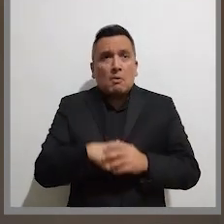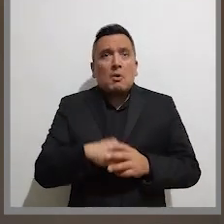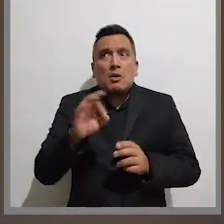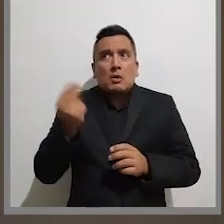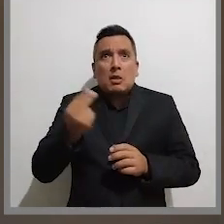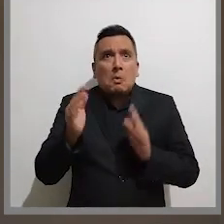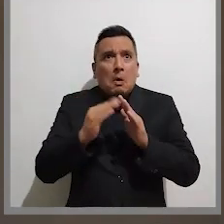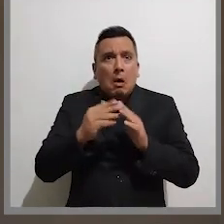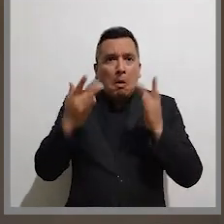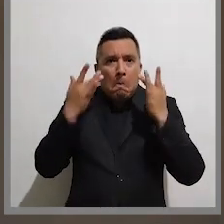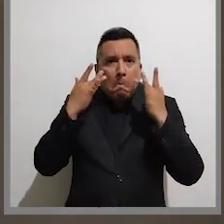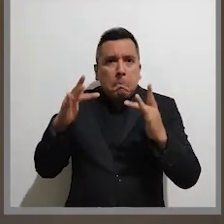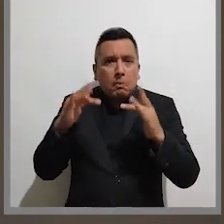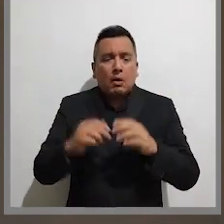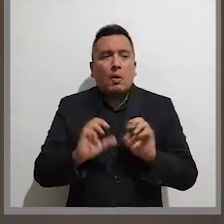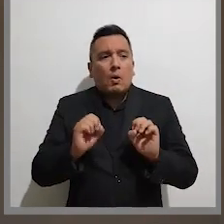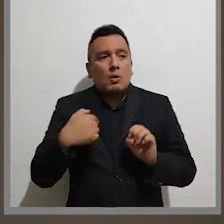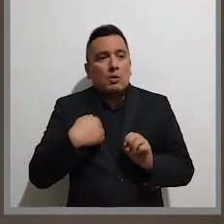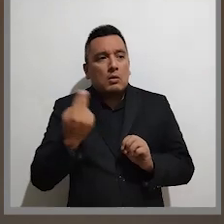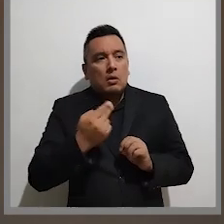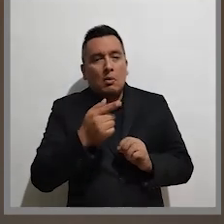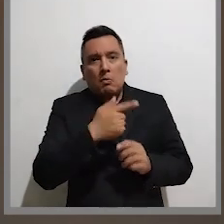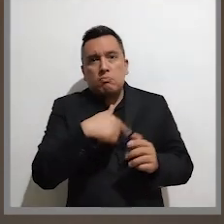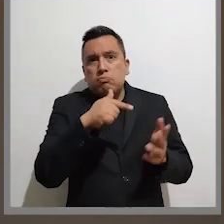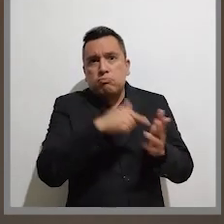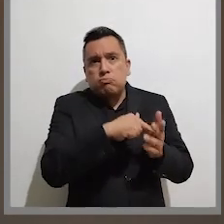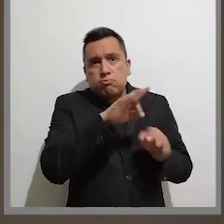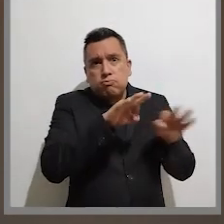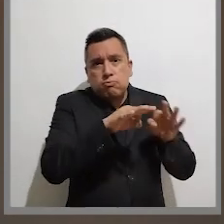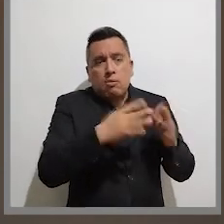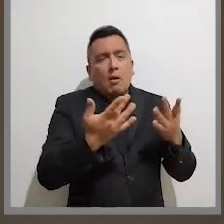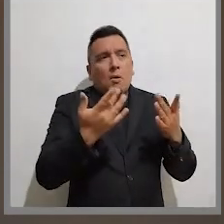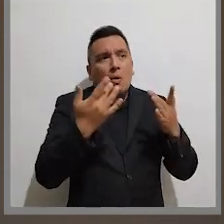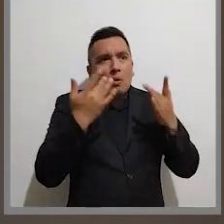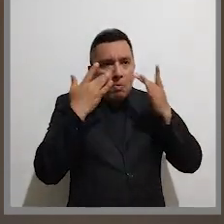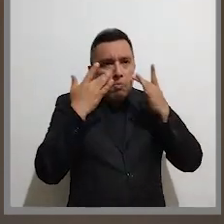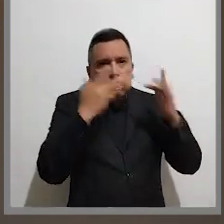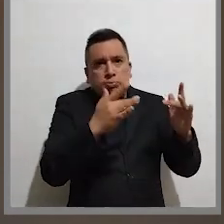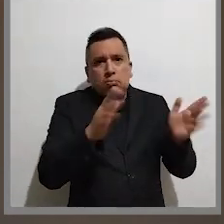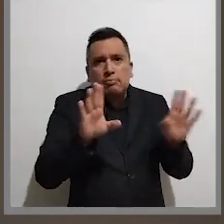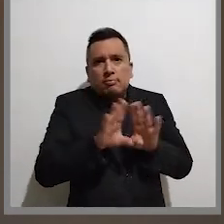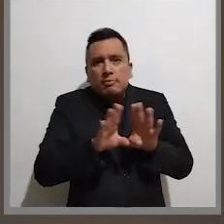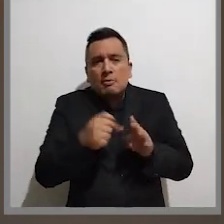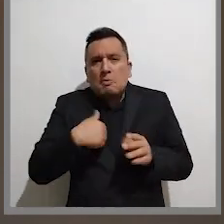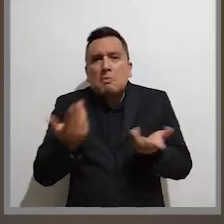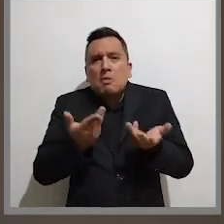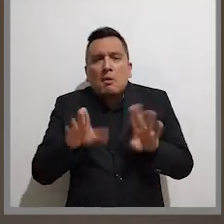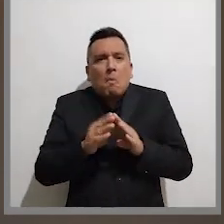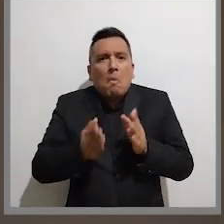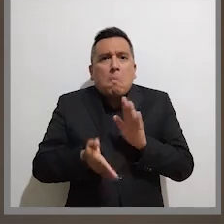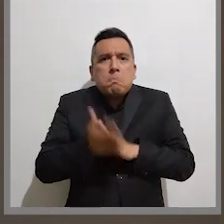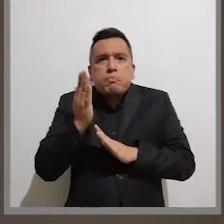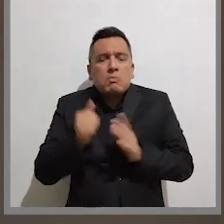que salir de la casa, si yo tengo que salir de un recinto, por ejemplo, hablando de violencia política, ¿cómo es que voy a